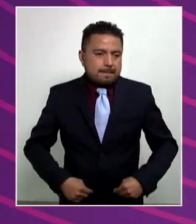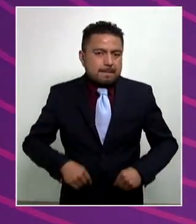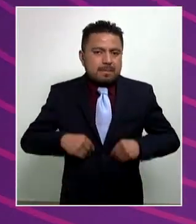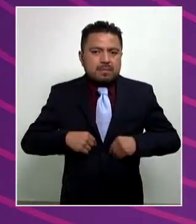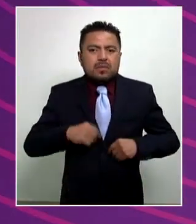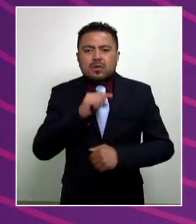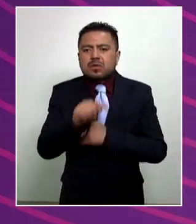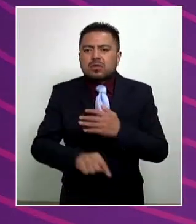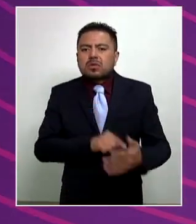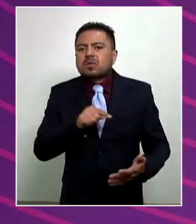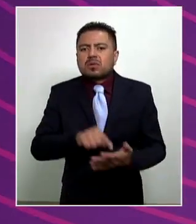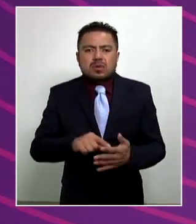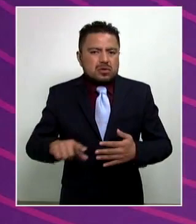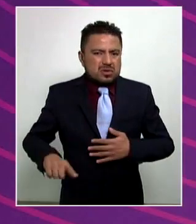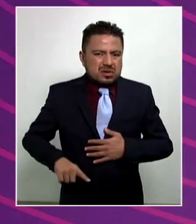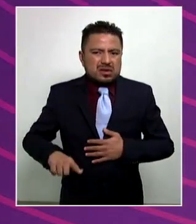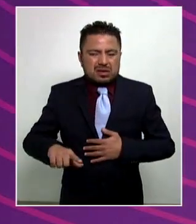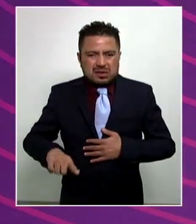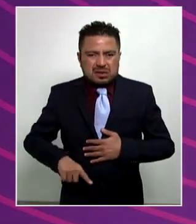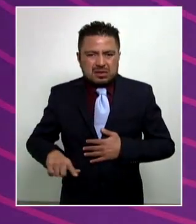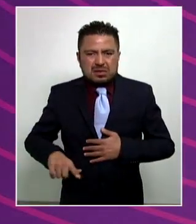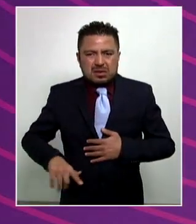en espacios públicos, como puede ser